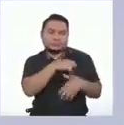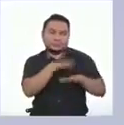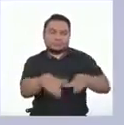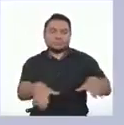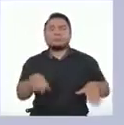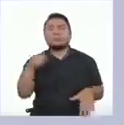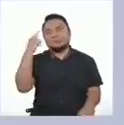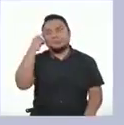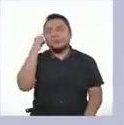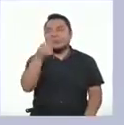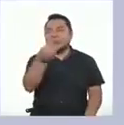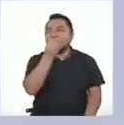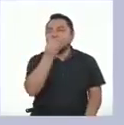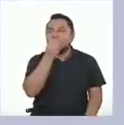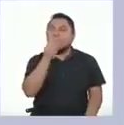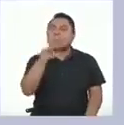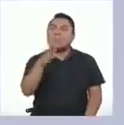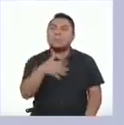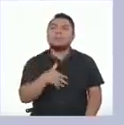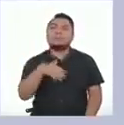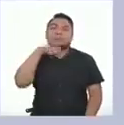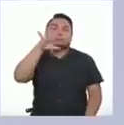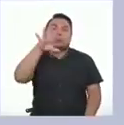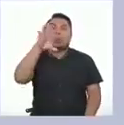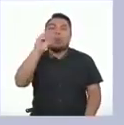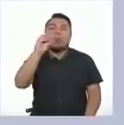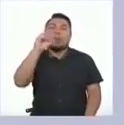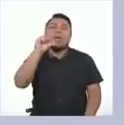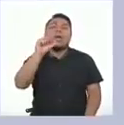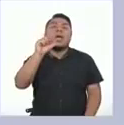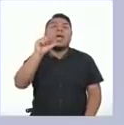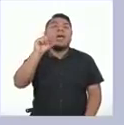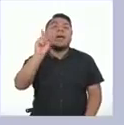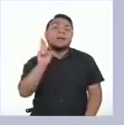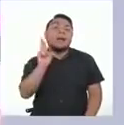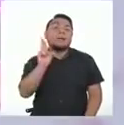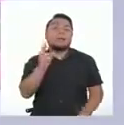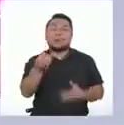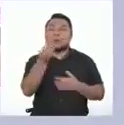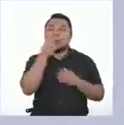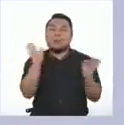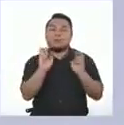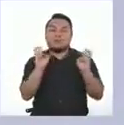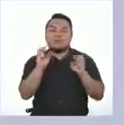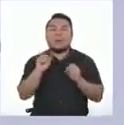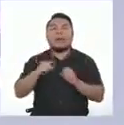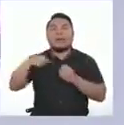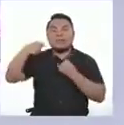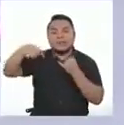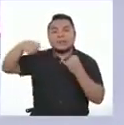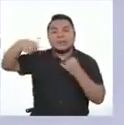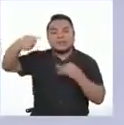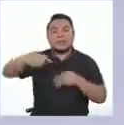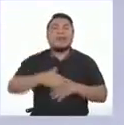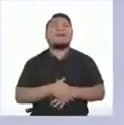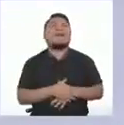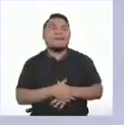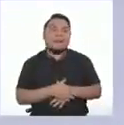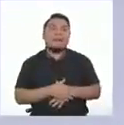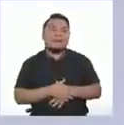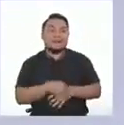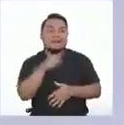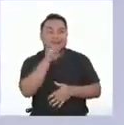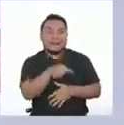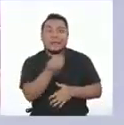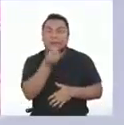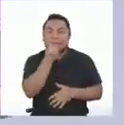deben consumir aproximadamente 50 gramos de proteína por día. Entonces, ¿eso quiere decir que es